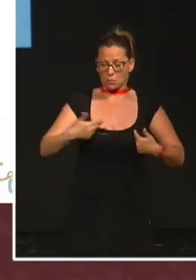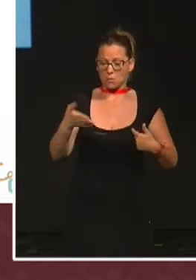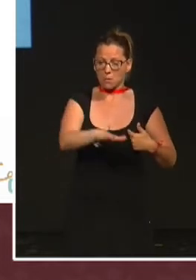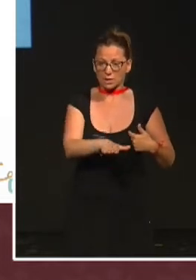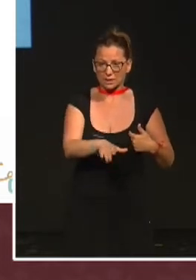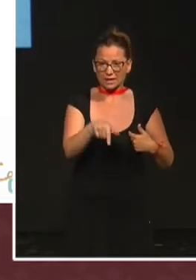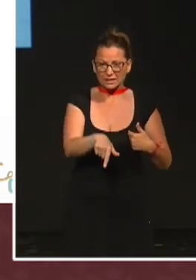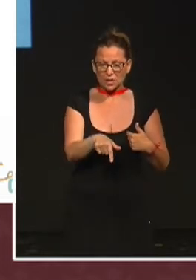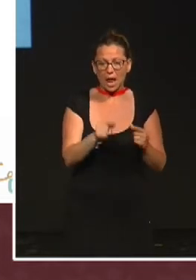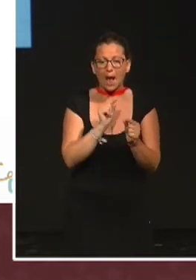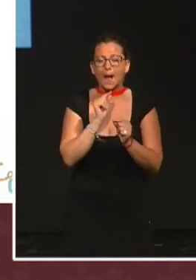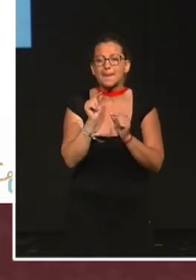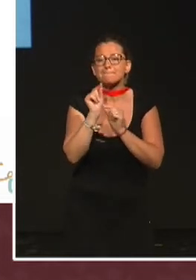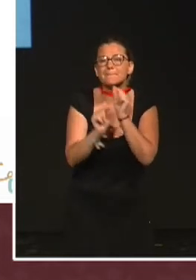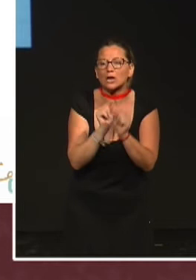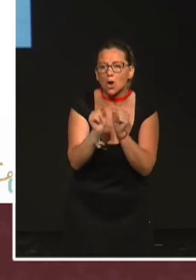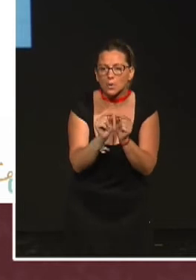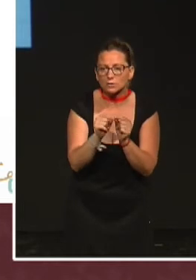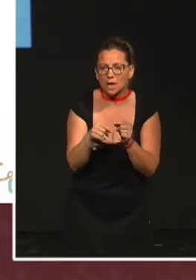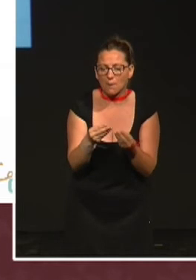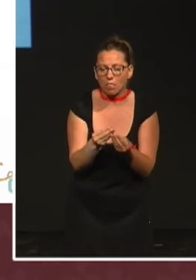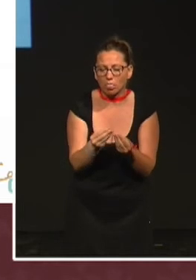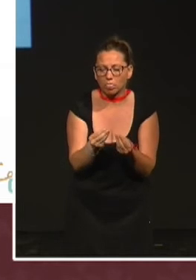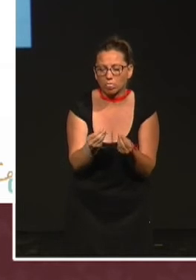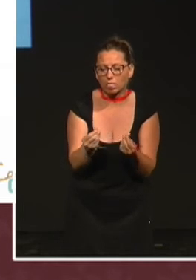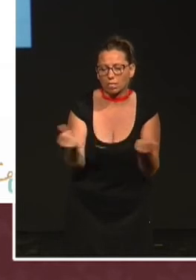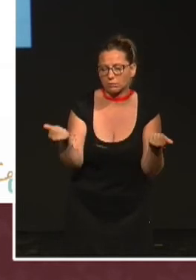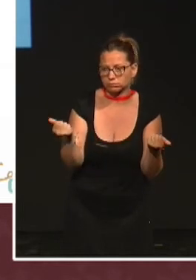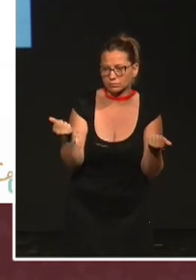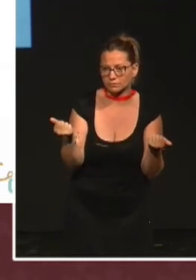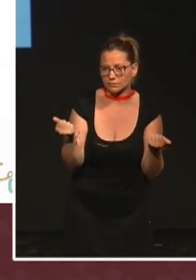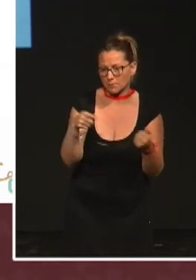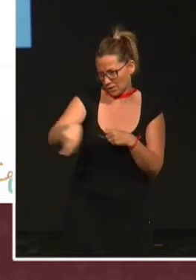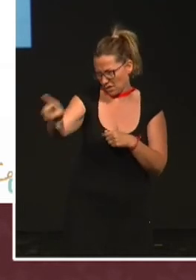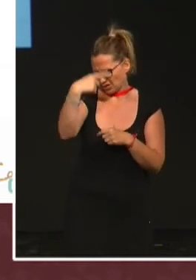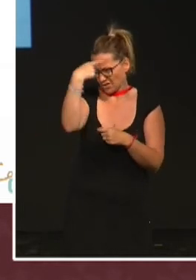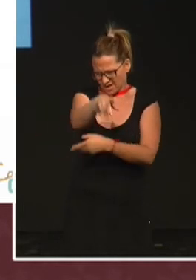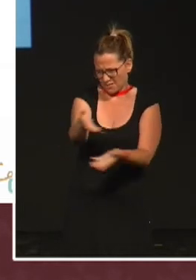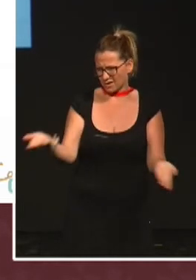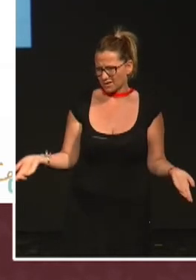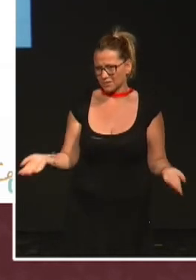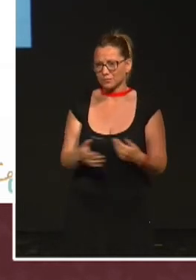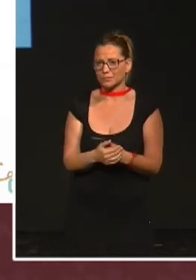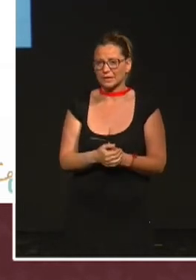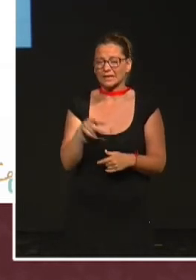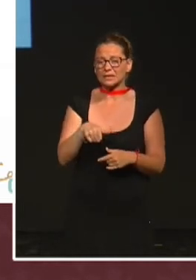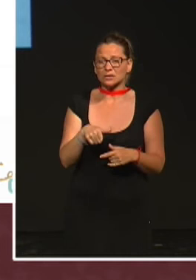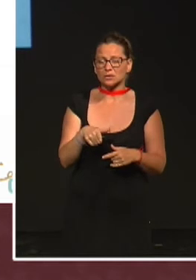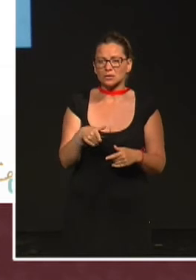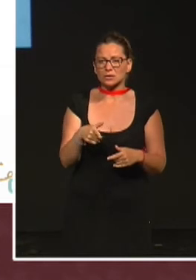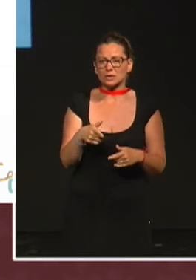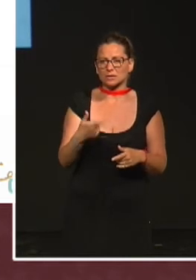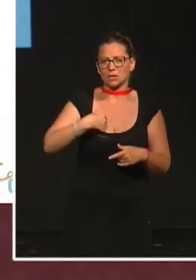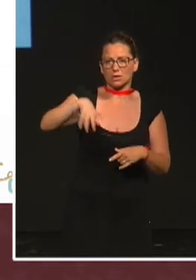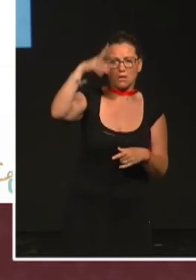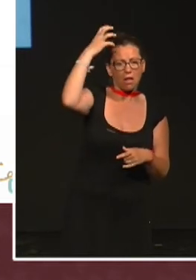de degradar nuestra materia orgánica. Pero eso ya lo sabemos todos, y se pueden compostar tanto plebeyos como